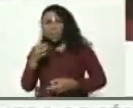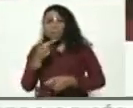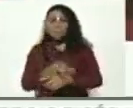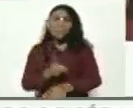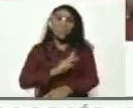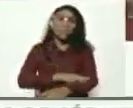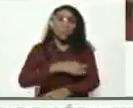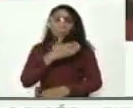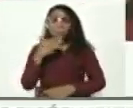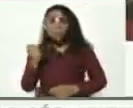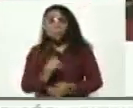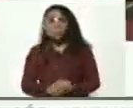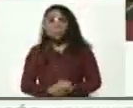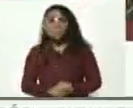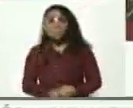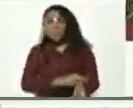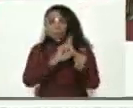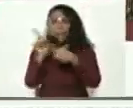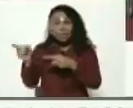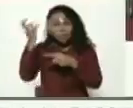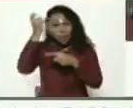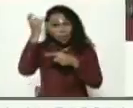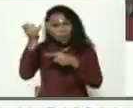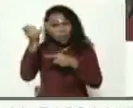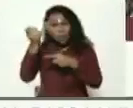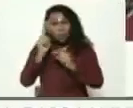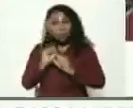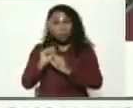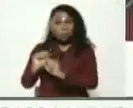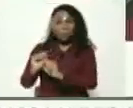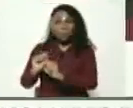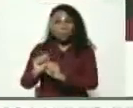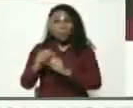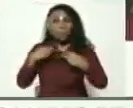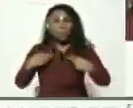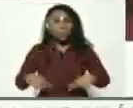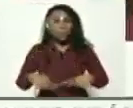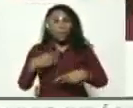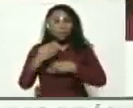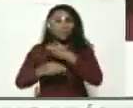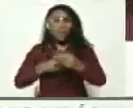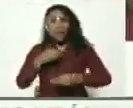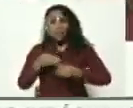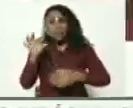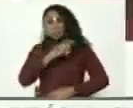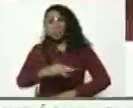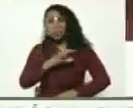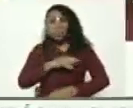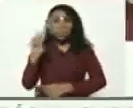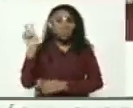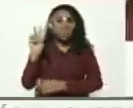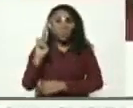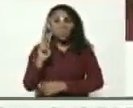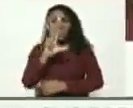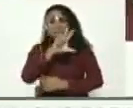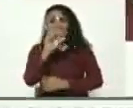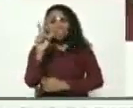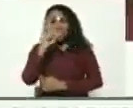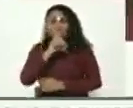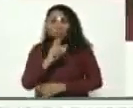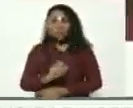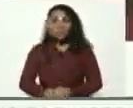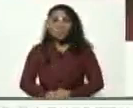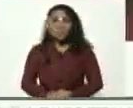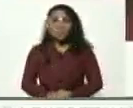mejor. Desde esa ideología racista e inhumana se conforma la sociedad venezolana durante 300 años.